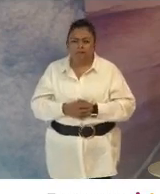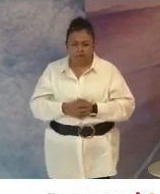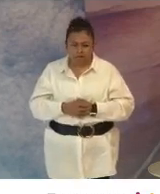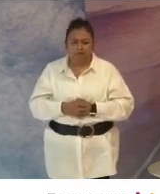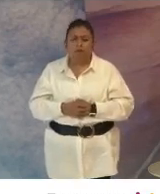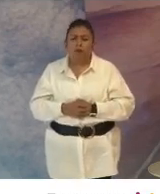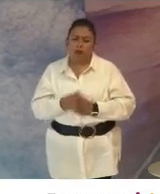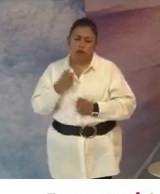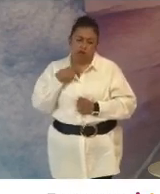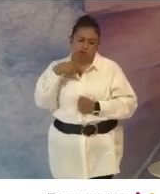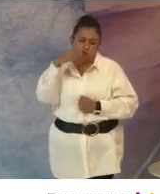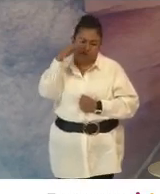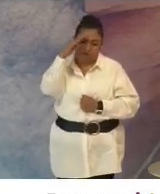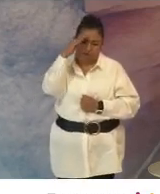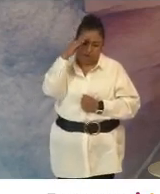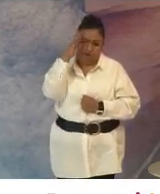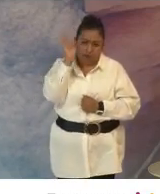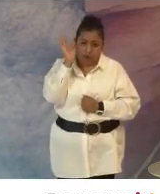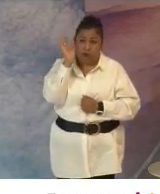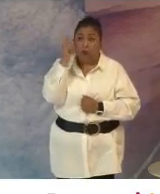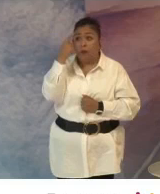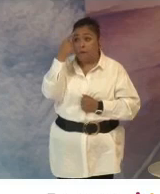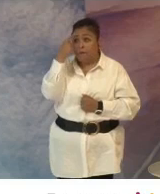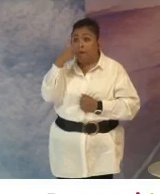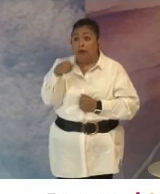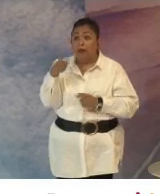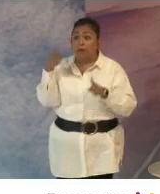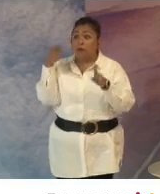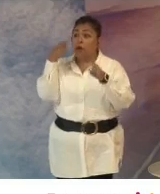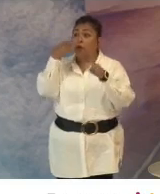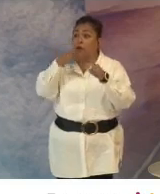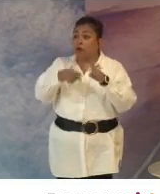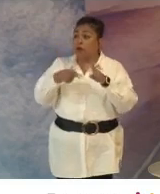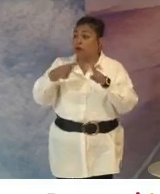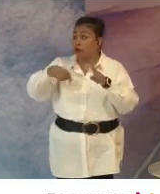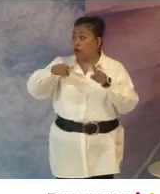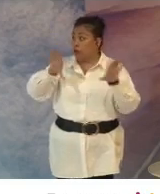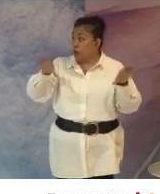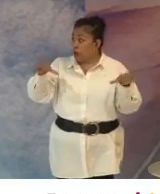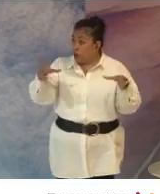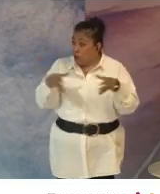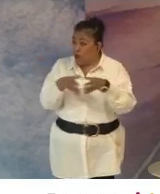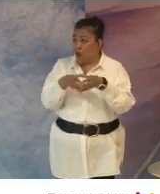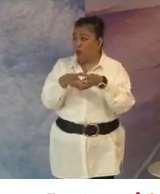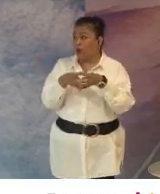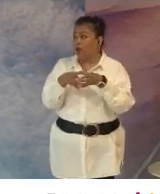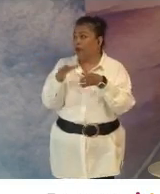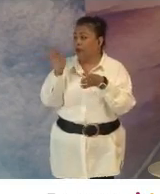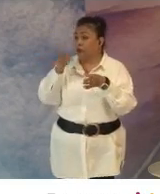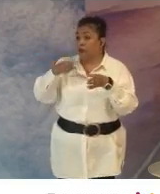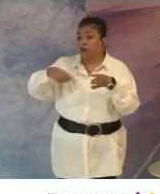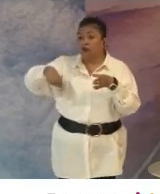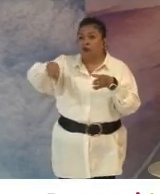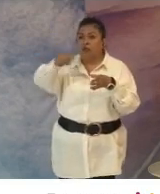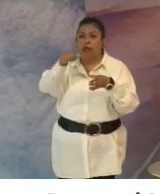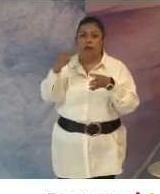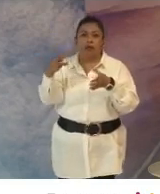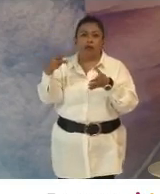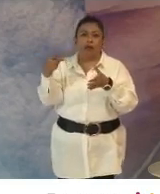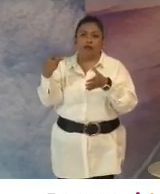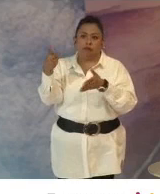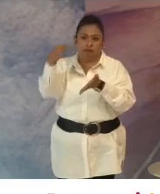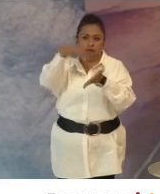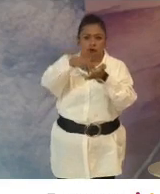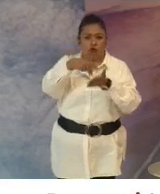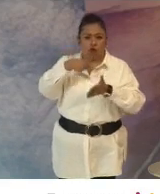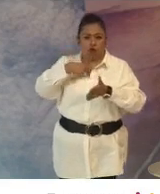Entonces, pienso que para el propósito de estar juntos, quizá ustedes de manera presencial y